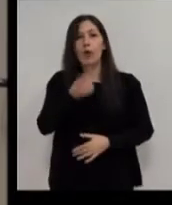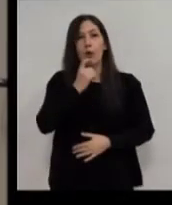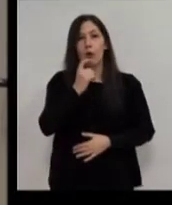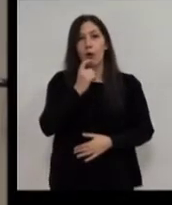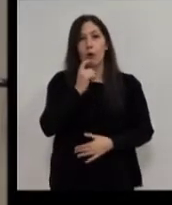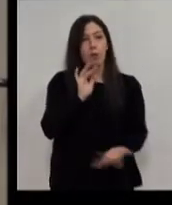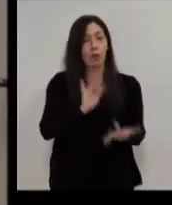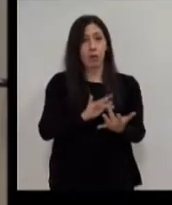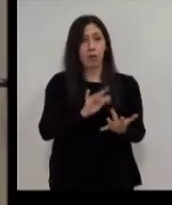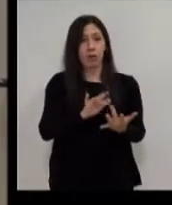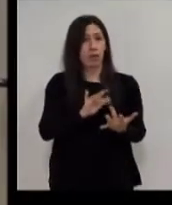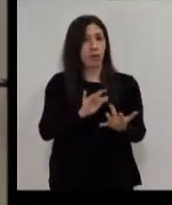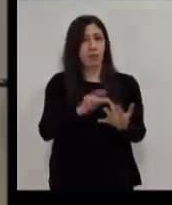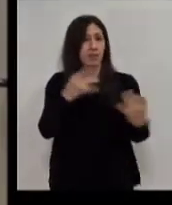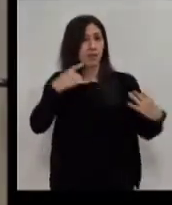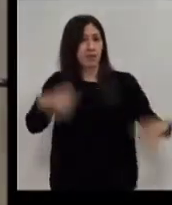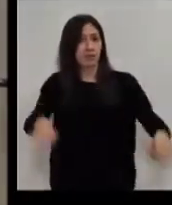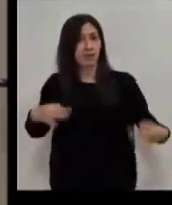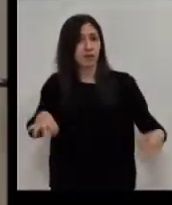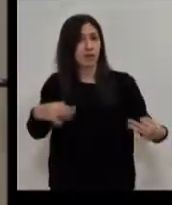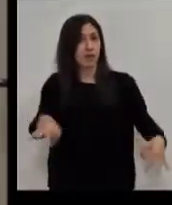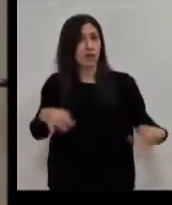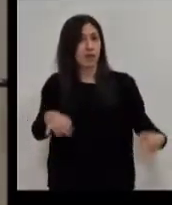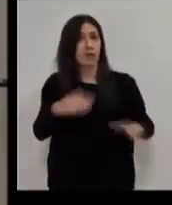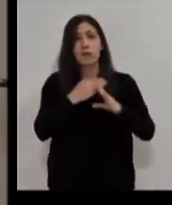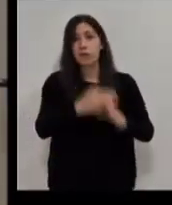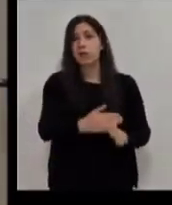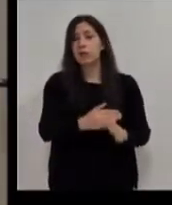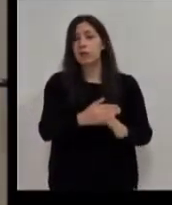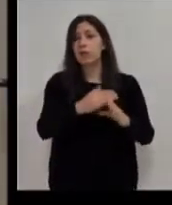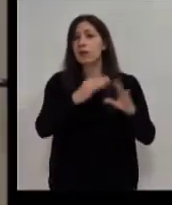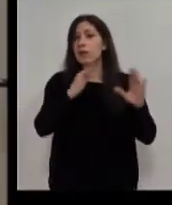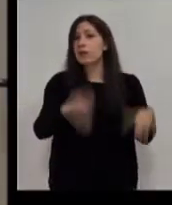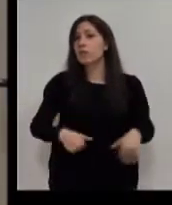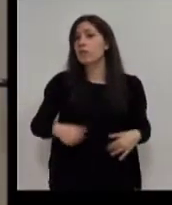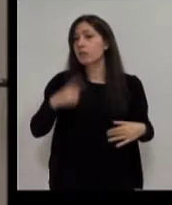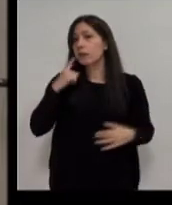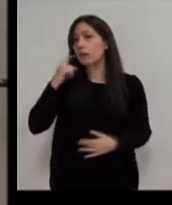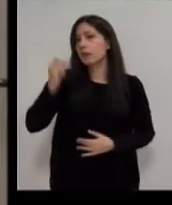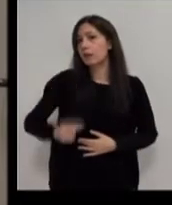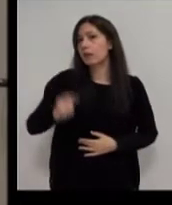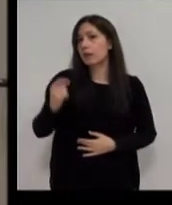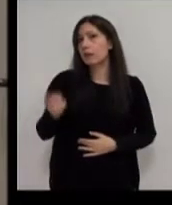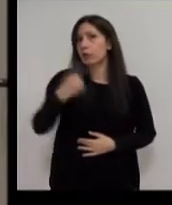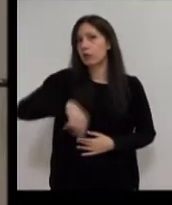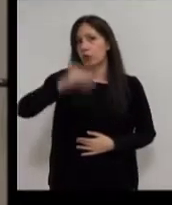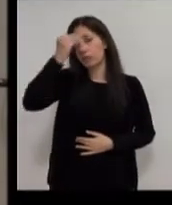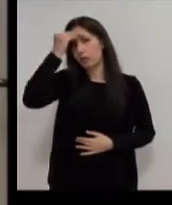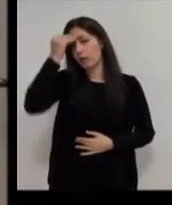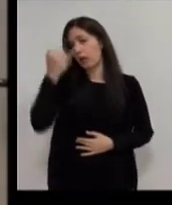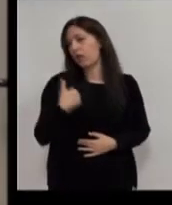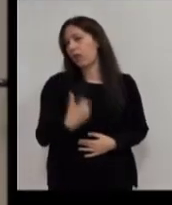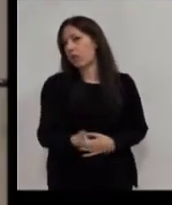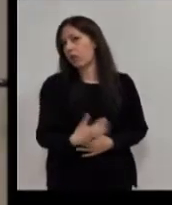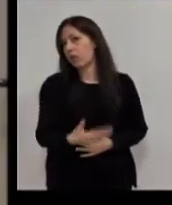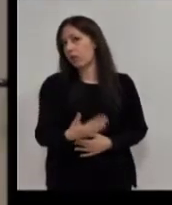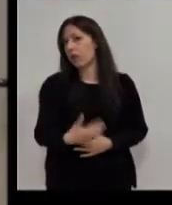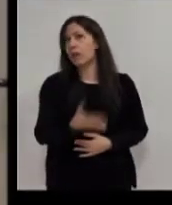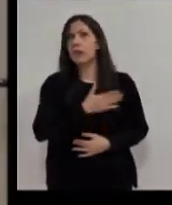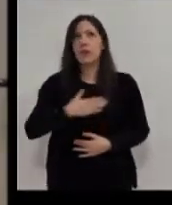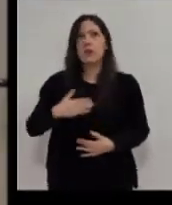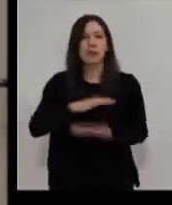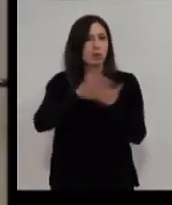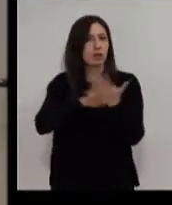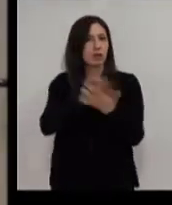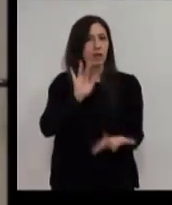simplemente con un contacto abajo, incluso a muy bajo nivel, a lo que normalmente todos casi despreciamos,